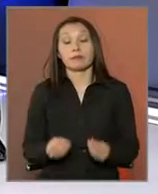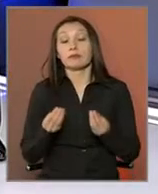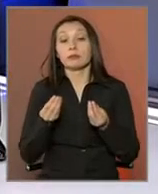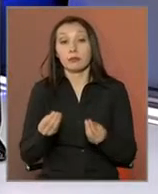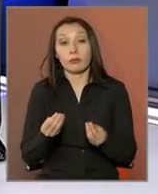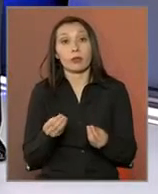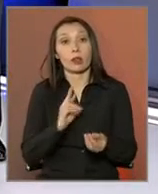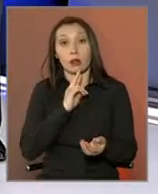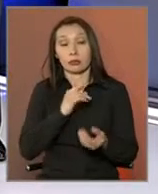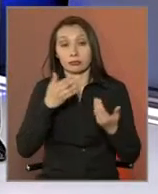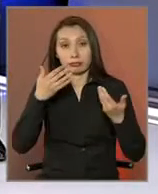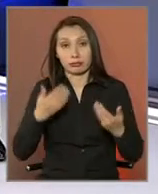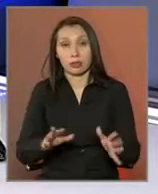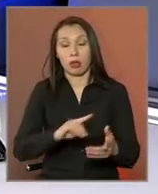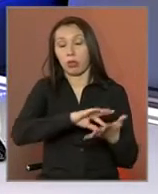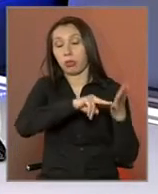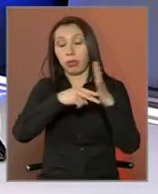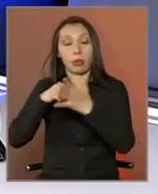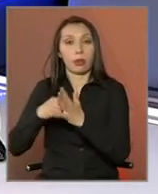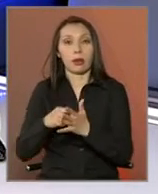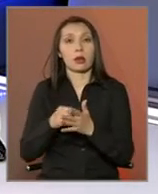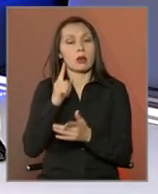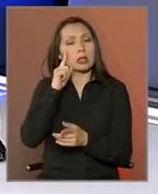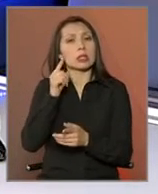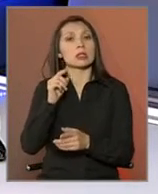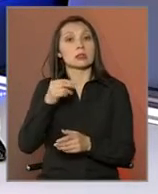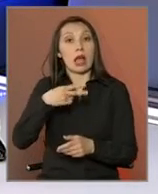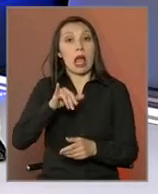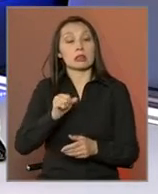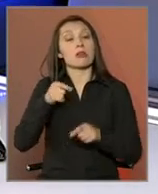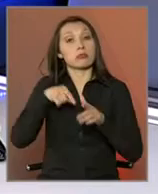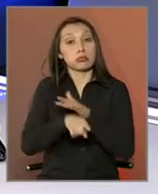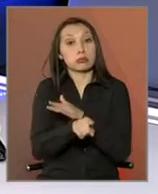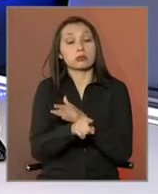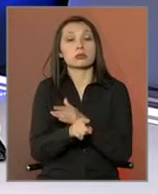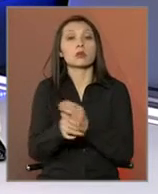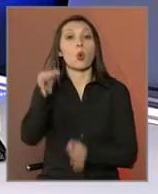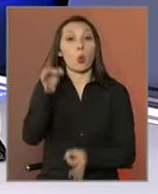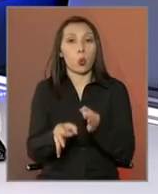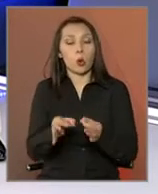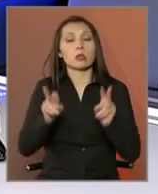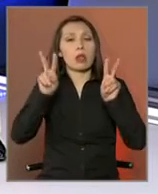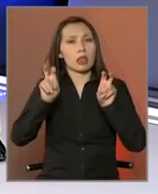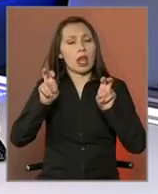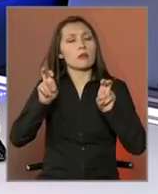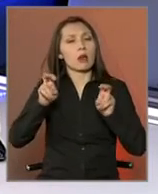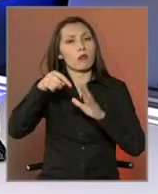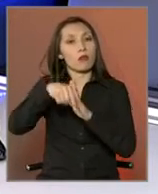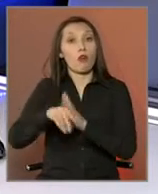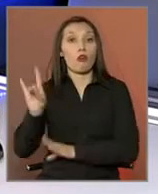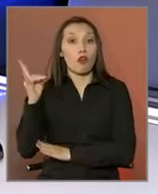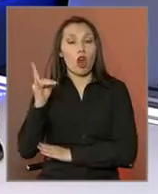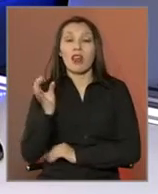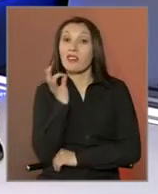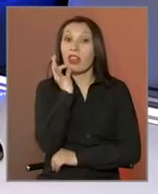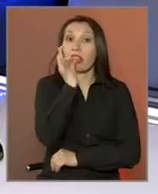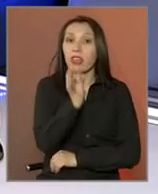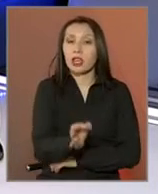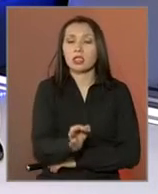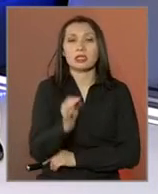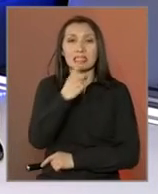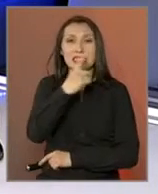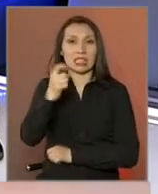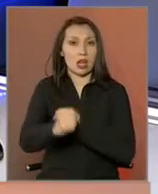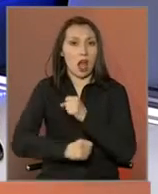Bueno, resuelta ya esta controversia sobre la competencia de la Corte, ahora el juicio va al tema de fondo. Bolivia sostiene que durante un